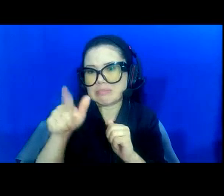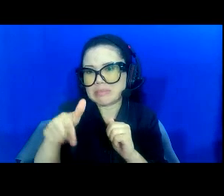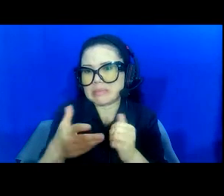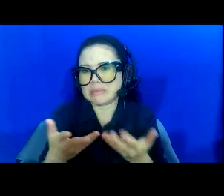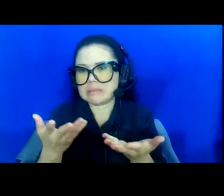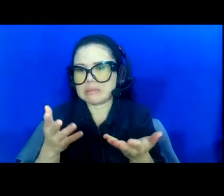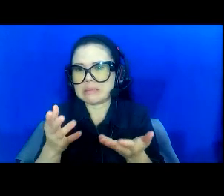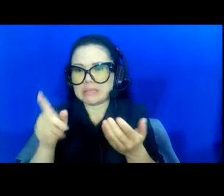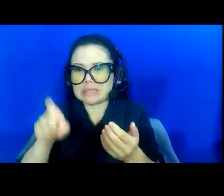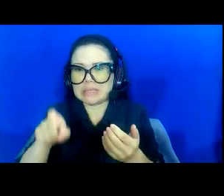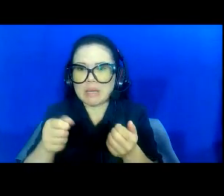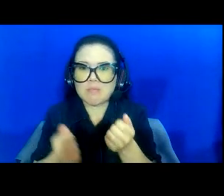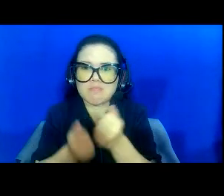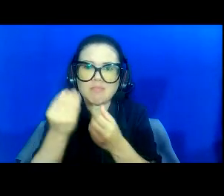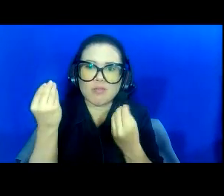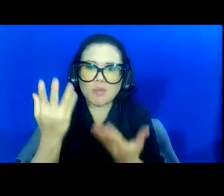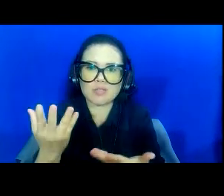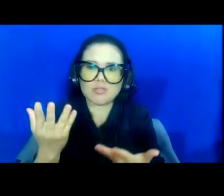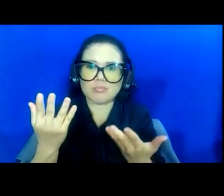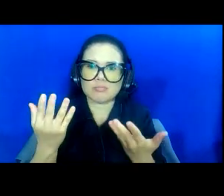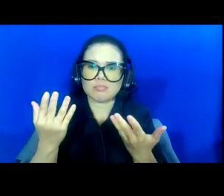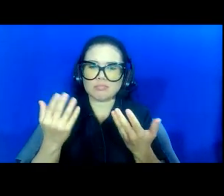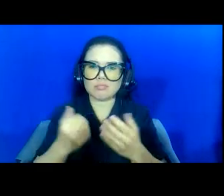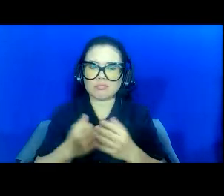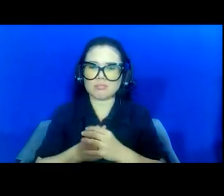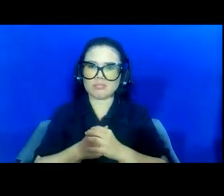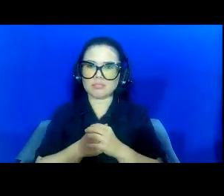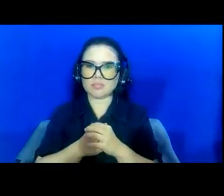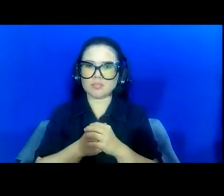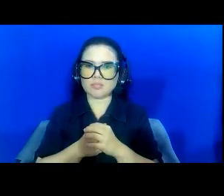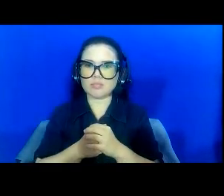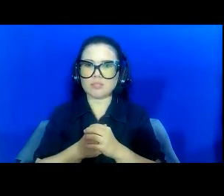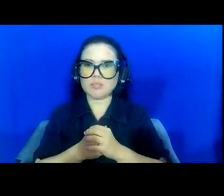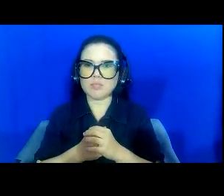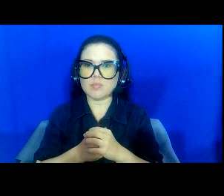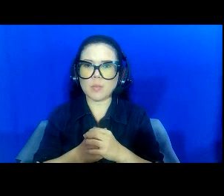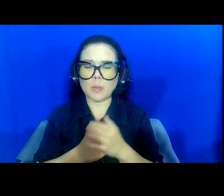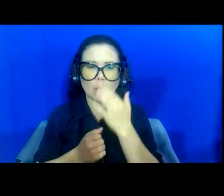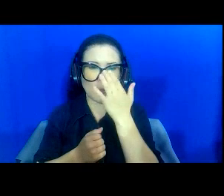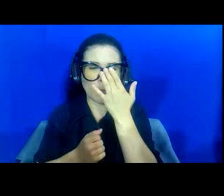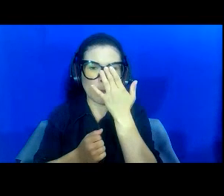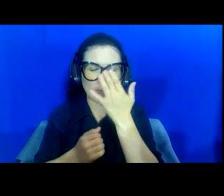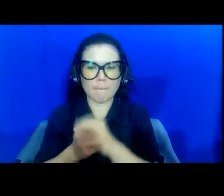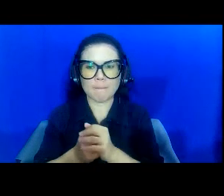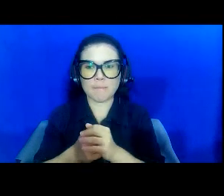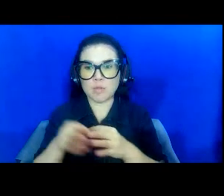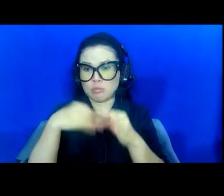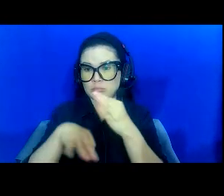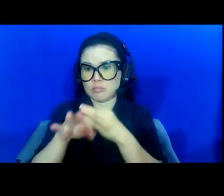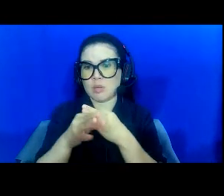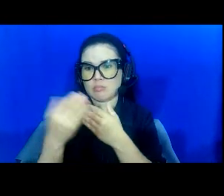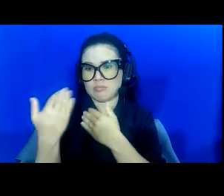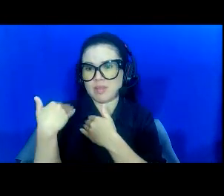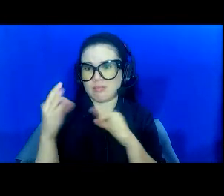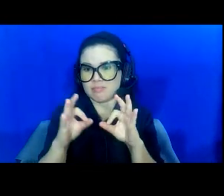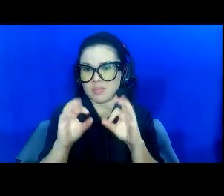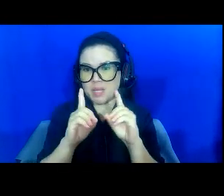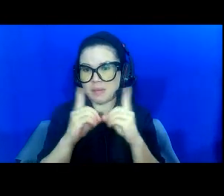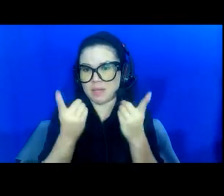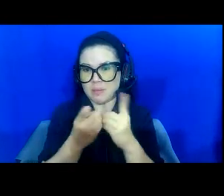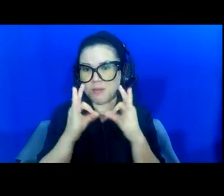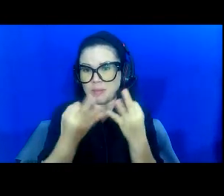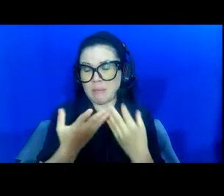información. Sí, señora. Y se lo fue revisar y sustituyendo a la secretaria de familia. Porque mi preocupación